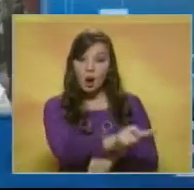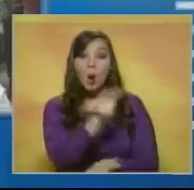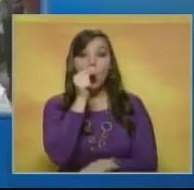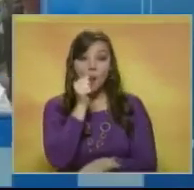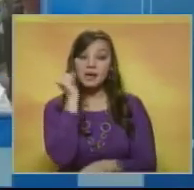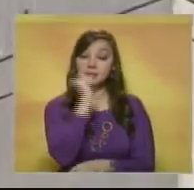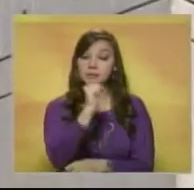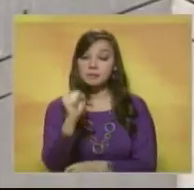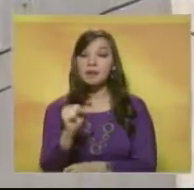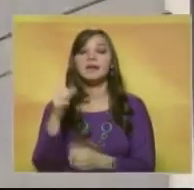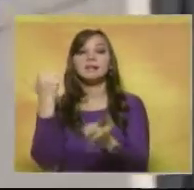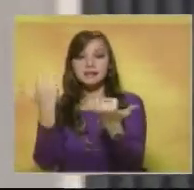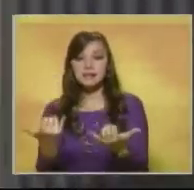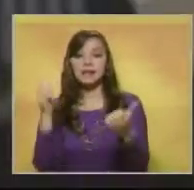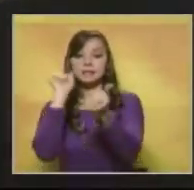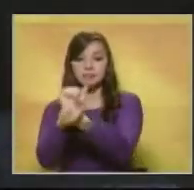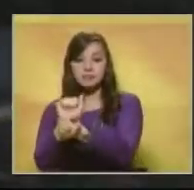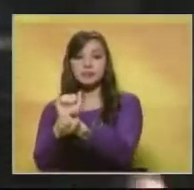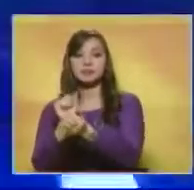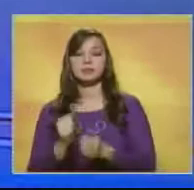detenido.